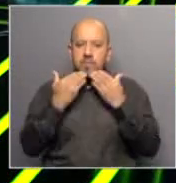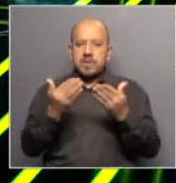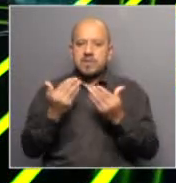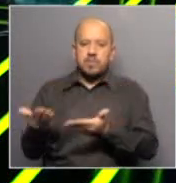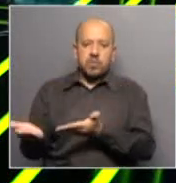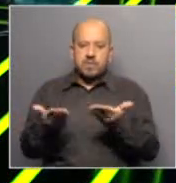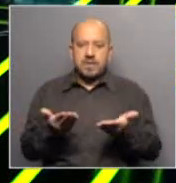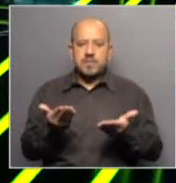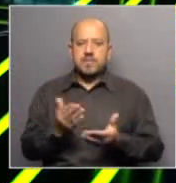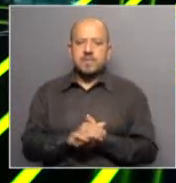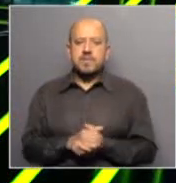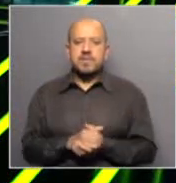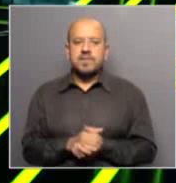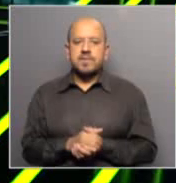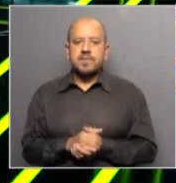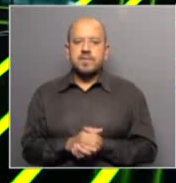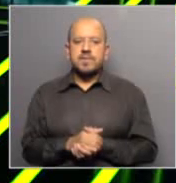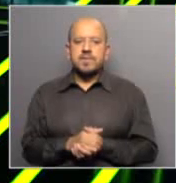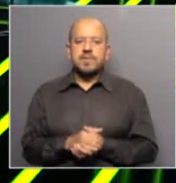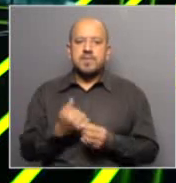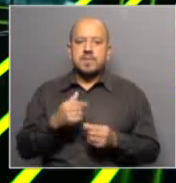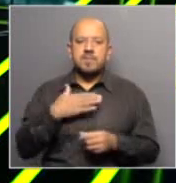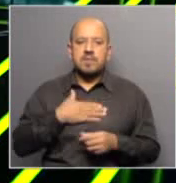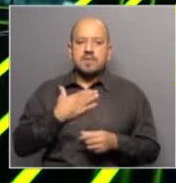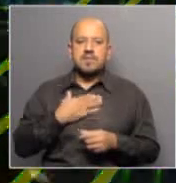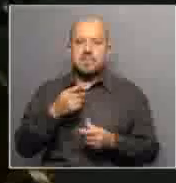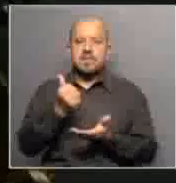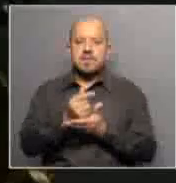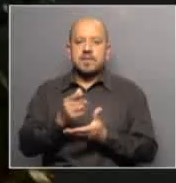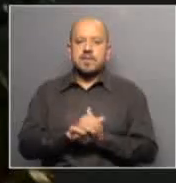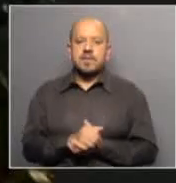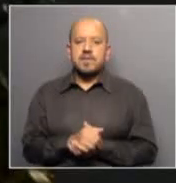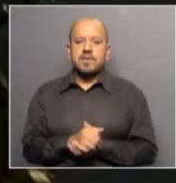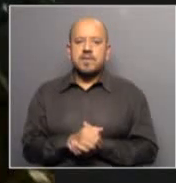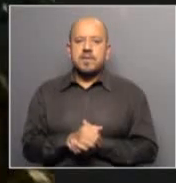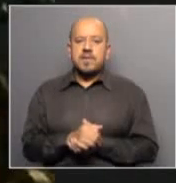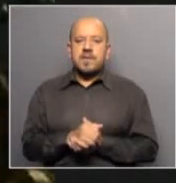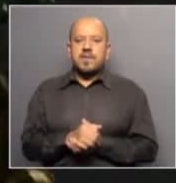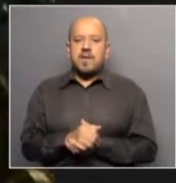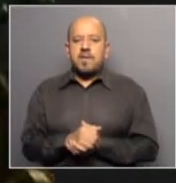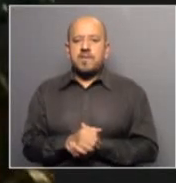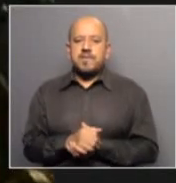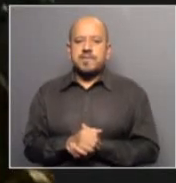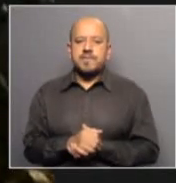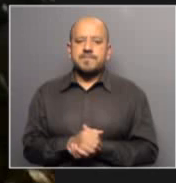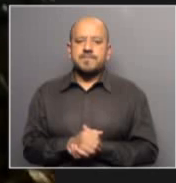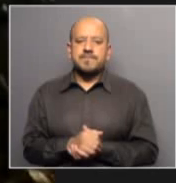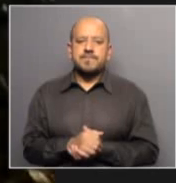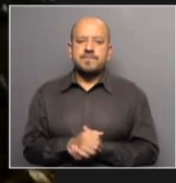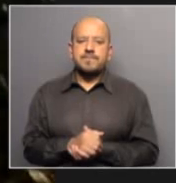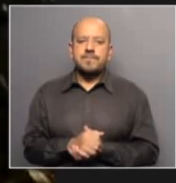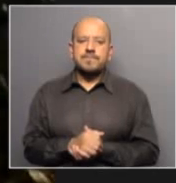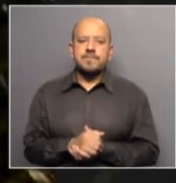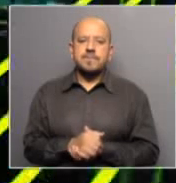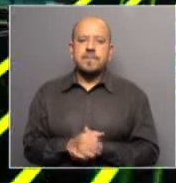un honor para la ACA participar de un programa de este nivel periodístico. Julio, bueno, muchas gracias primero. Julio,